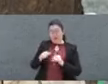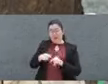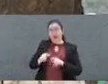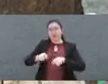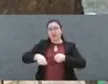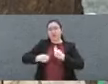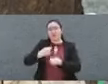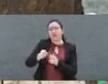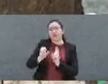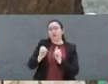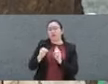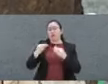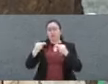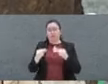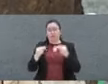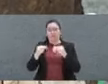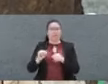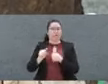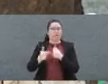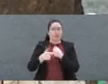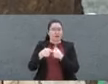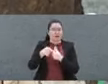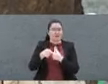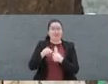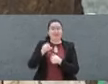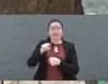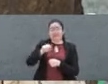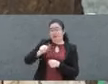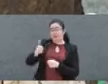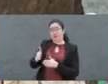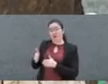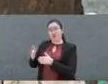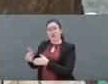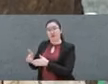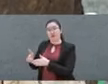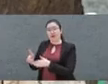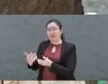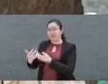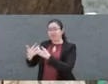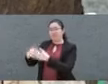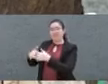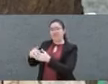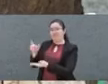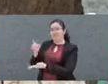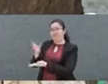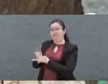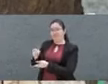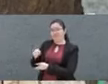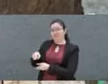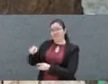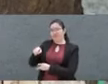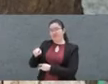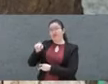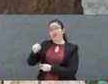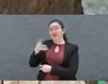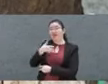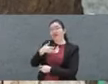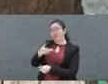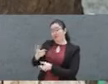un negocio pequeño, y los no domésticos, que es donde están los